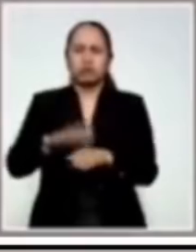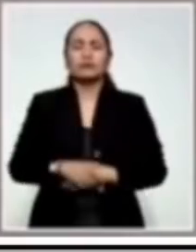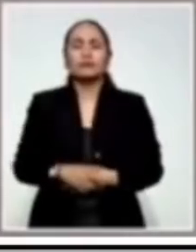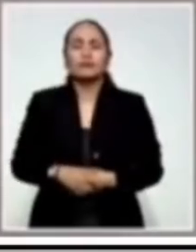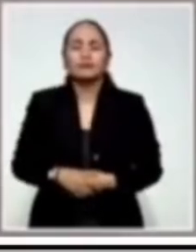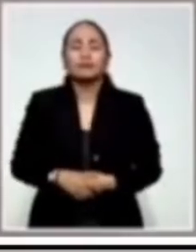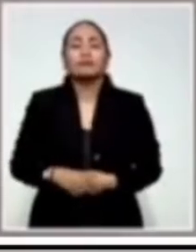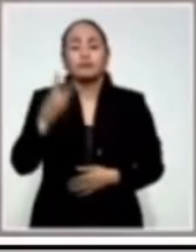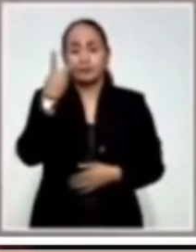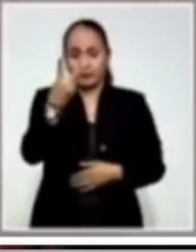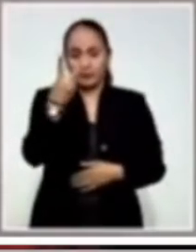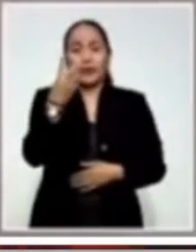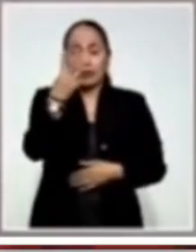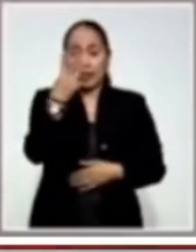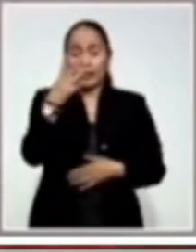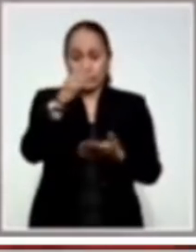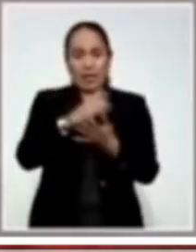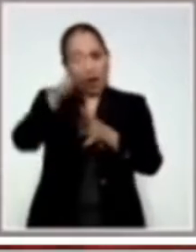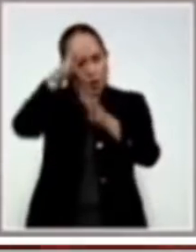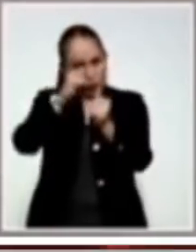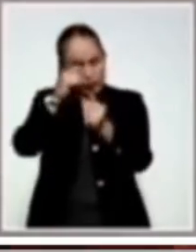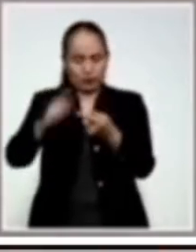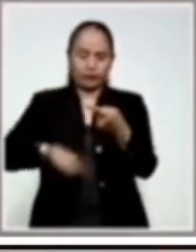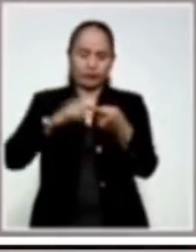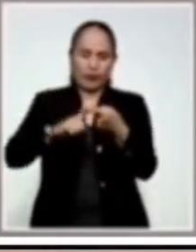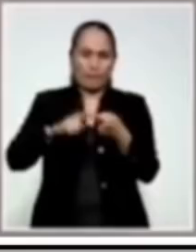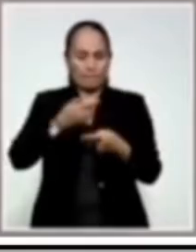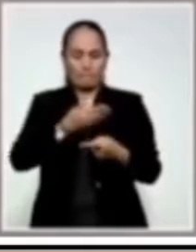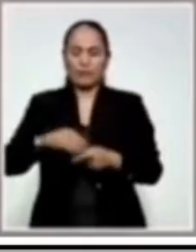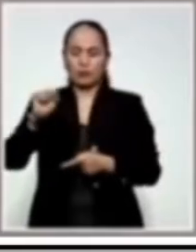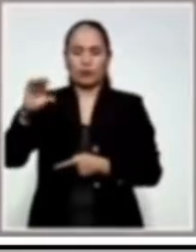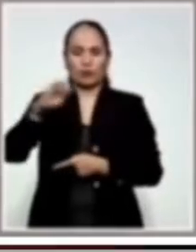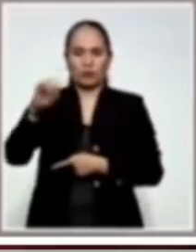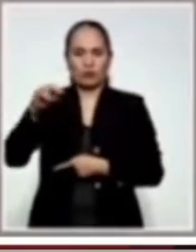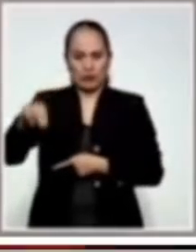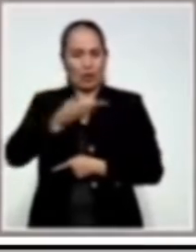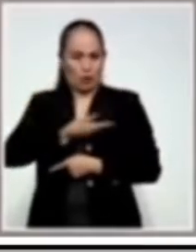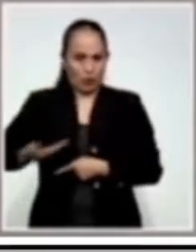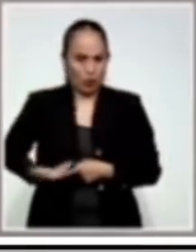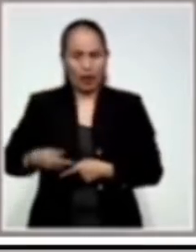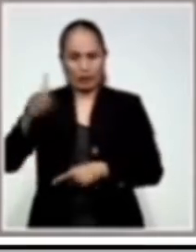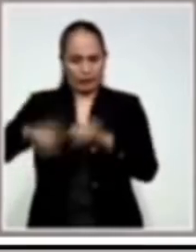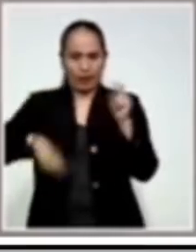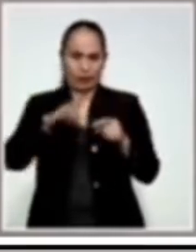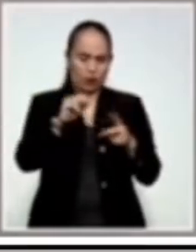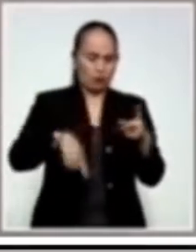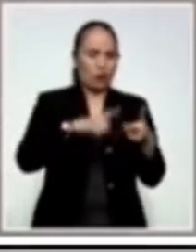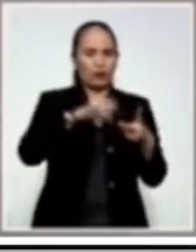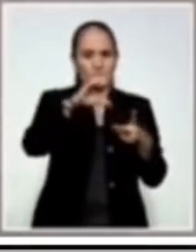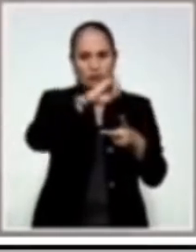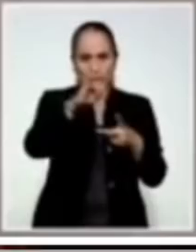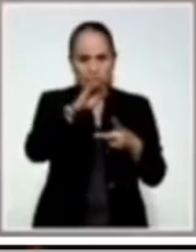mesa. Primero, no se quitaba la presidencia a la Corte, la presidencia del Consejo.